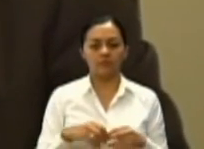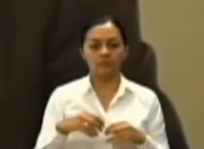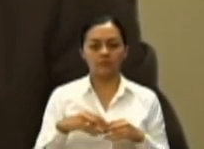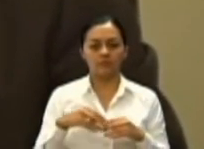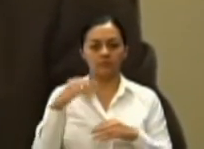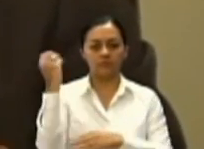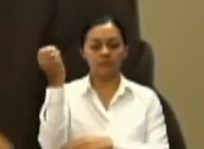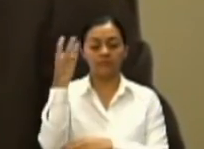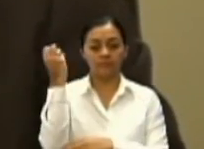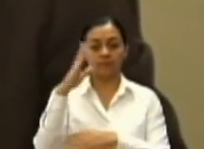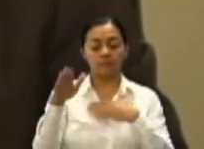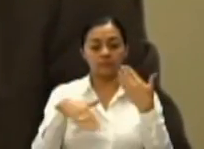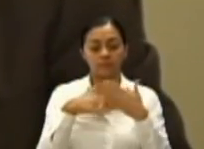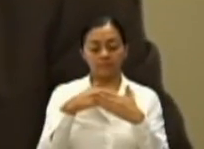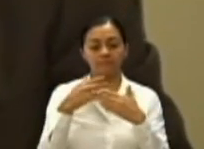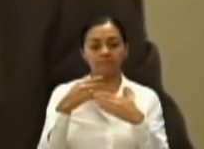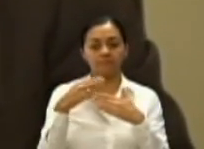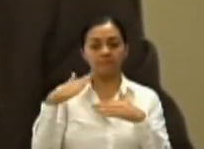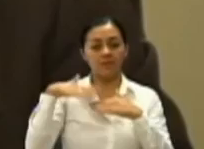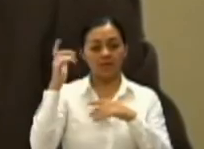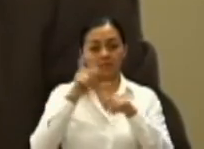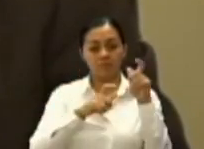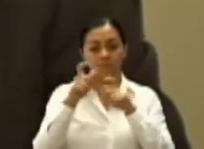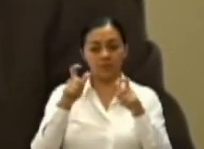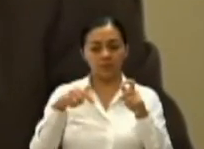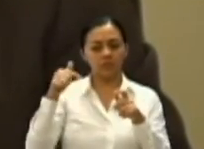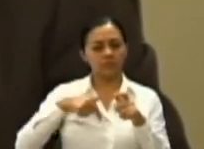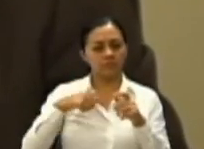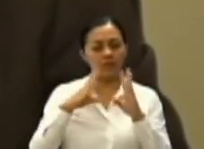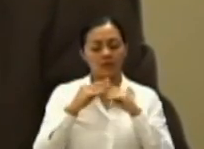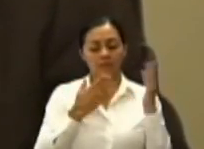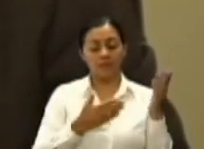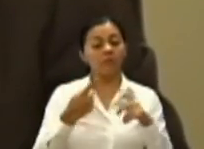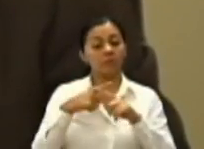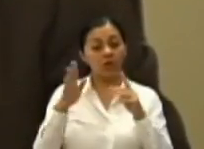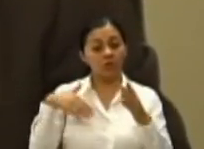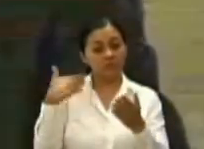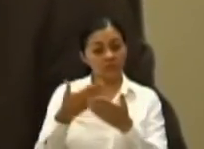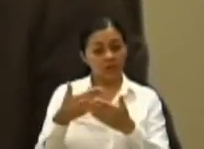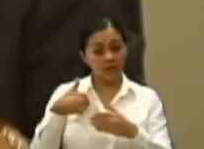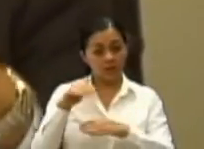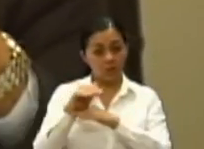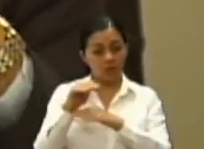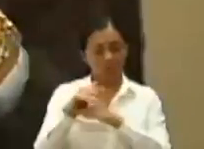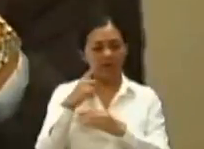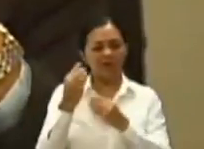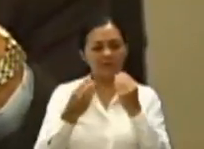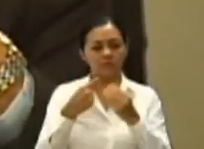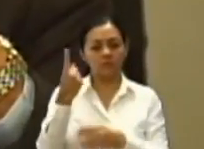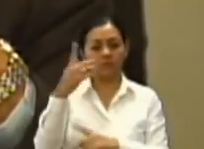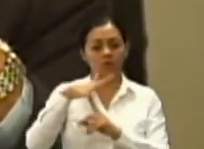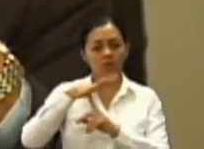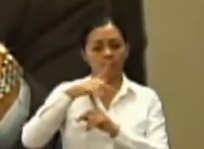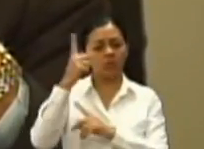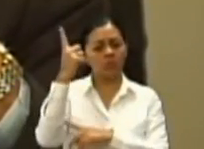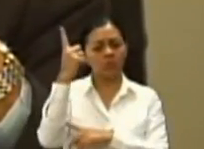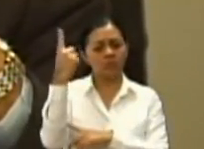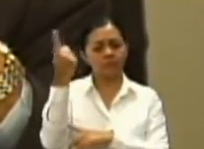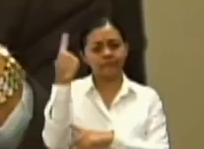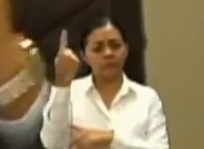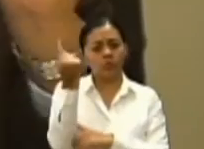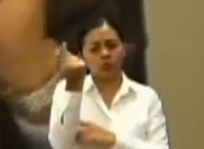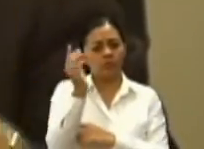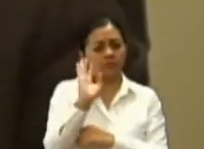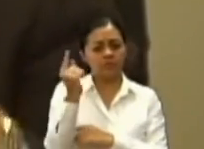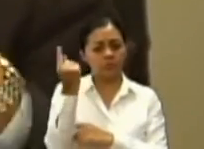mulas y para esto decenas para este para estos eventos cuando llegue al país al gobierno había un helicóptero volando de la